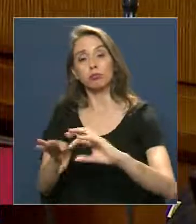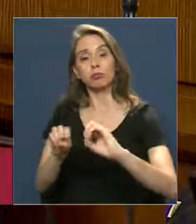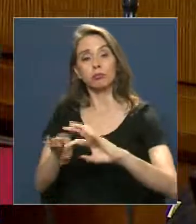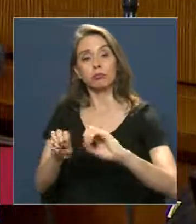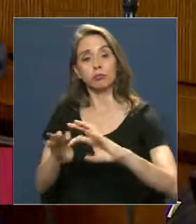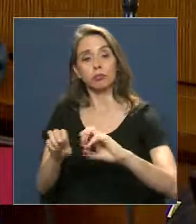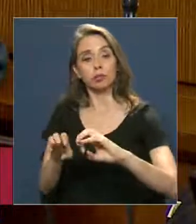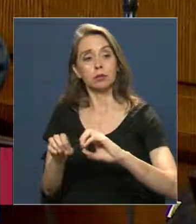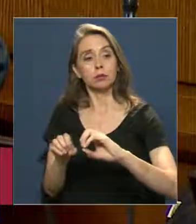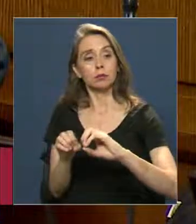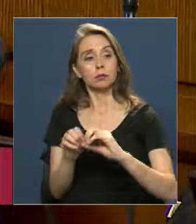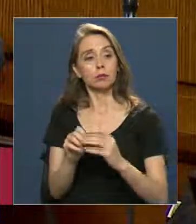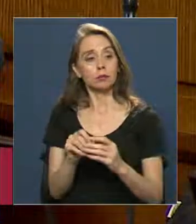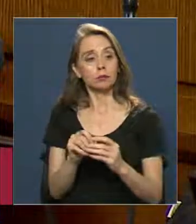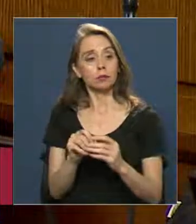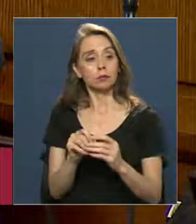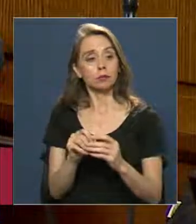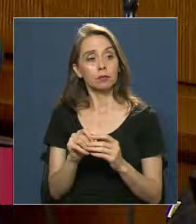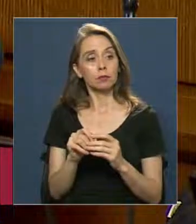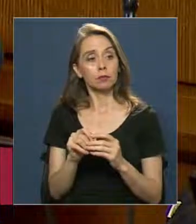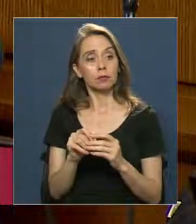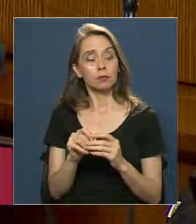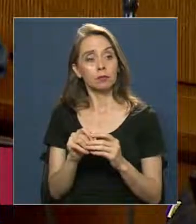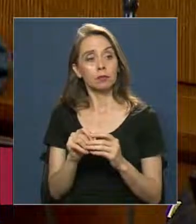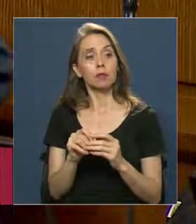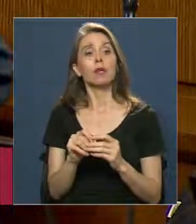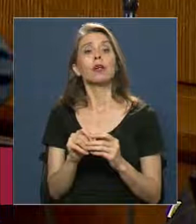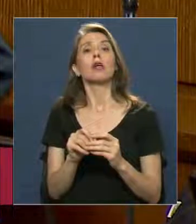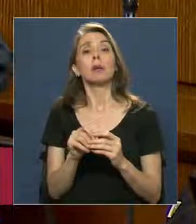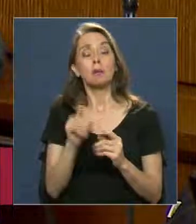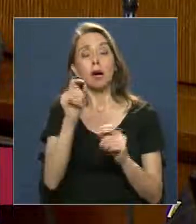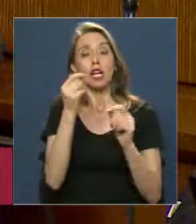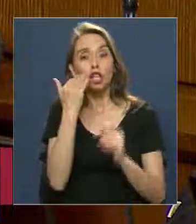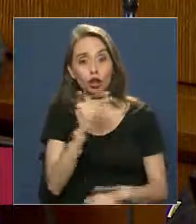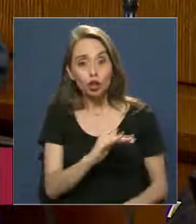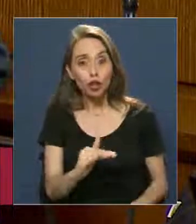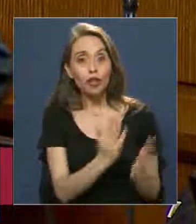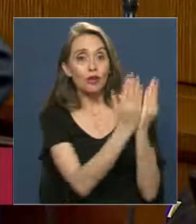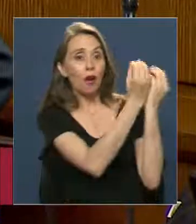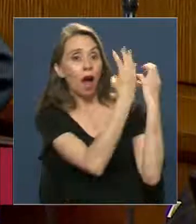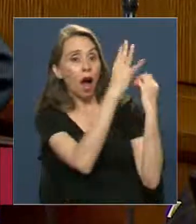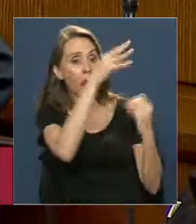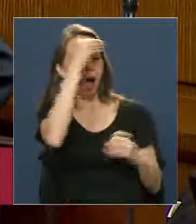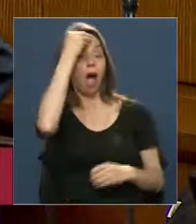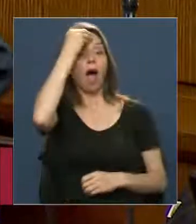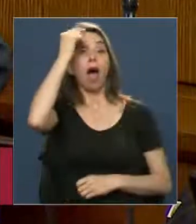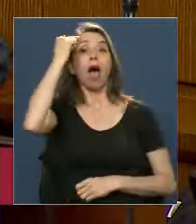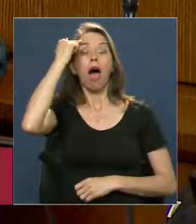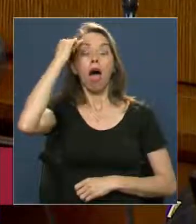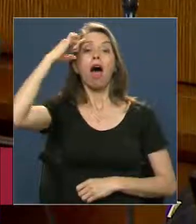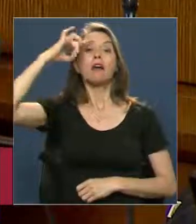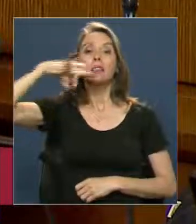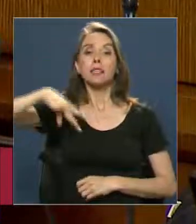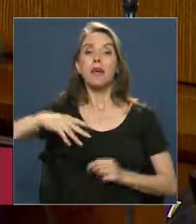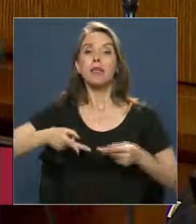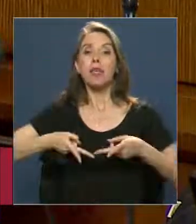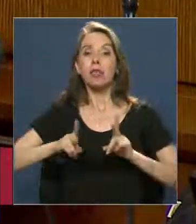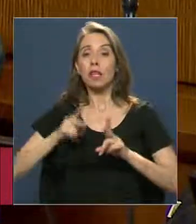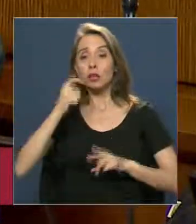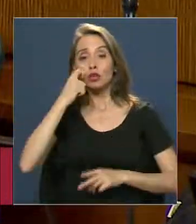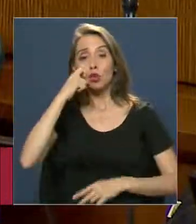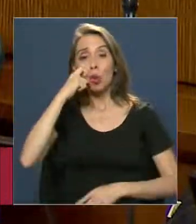que están estructuradas, ¿no es cierto?, desde la base de crear conciencia ciudadana desde pequeño, que los derechos humanos son inalienables y no se